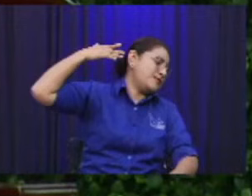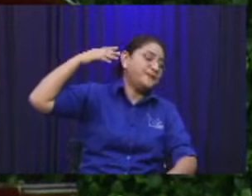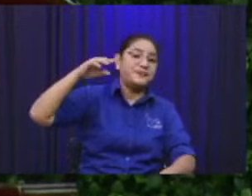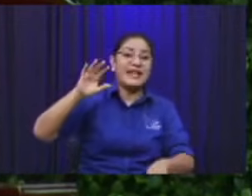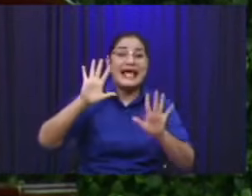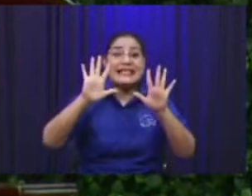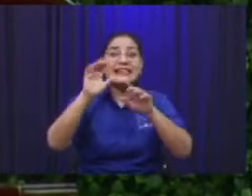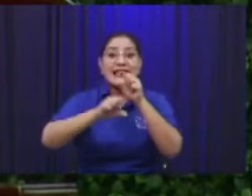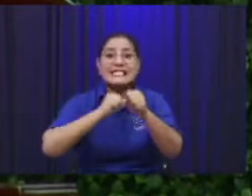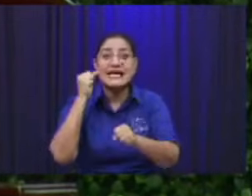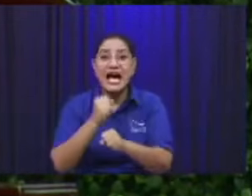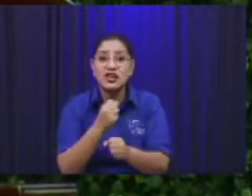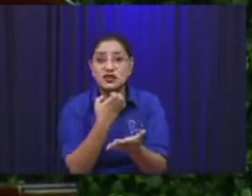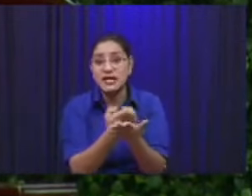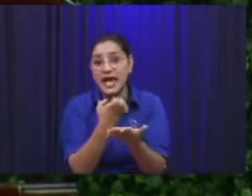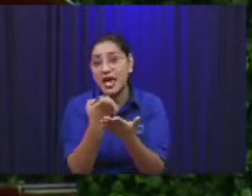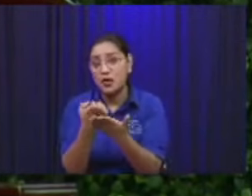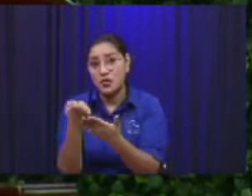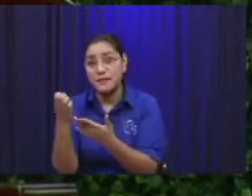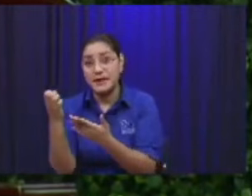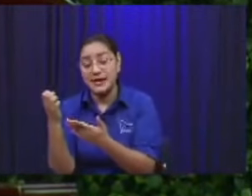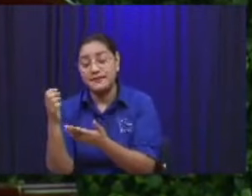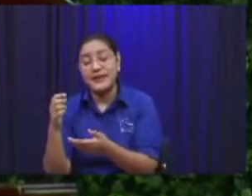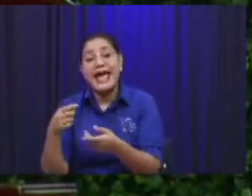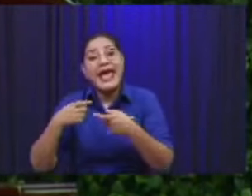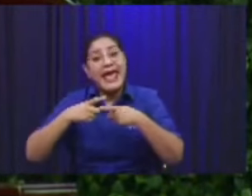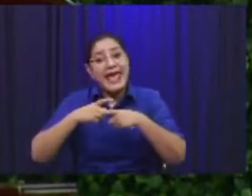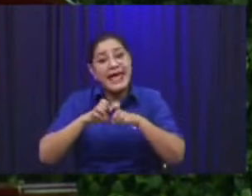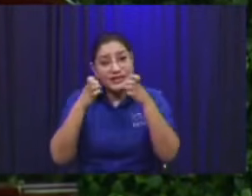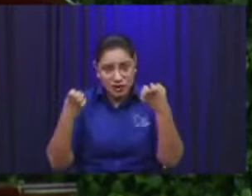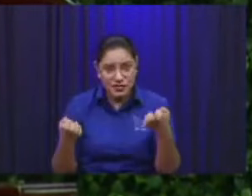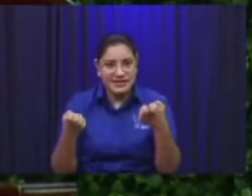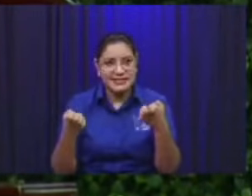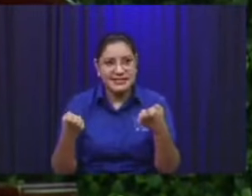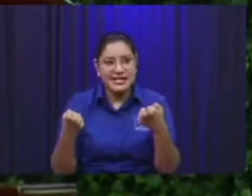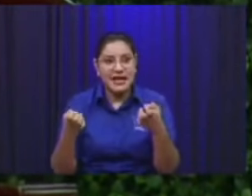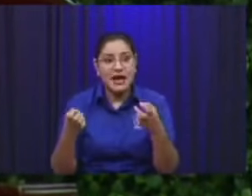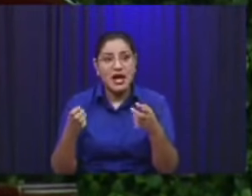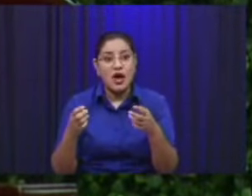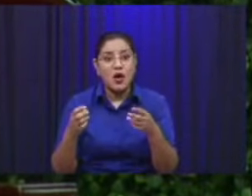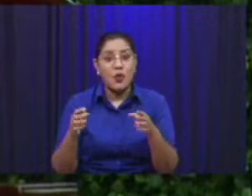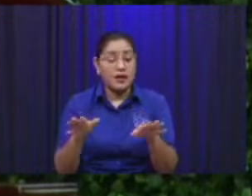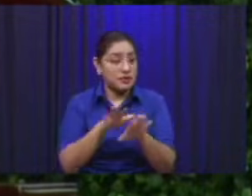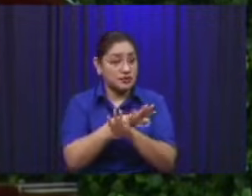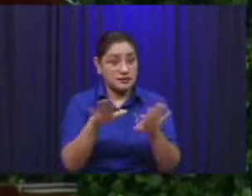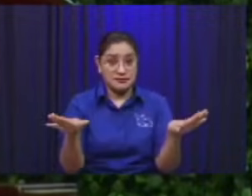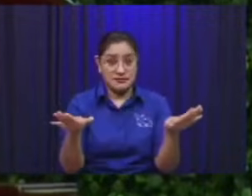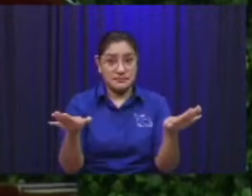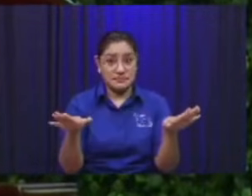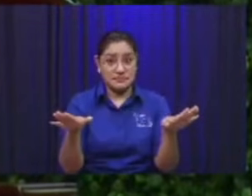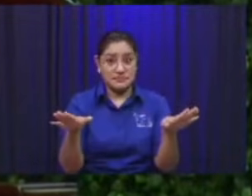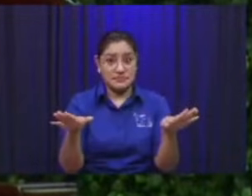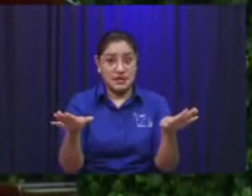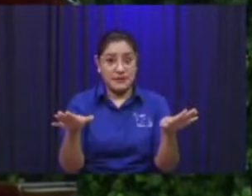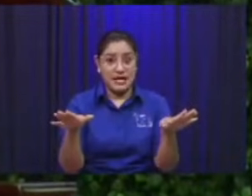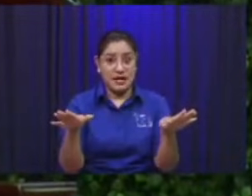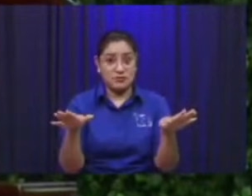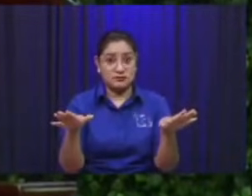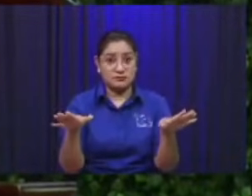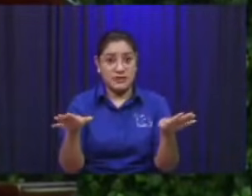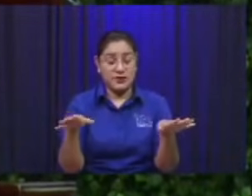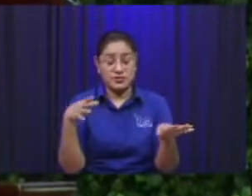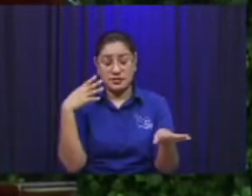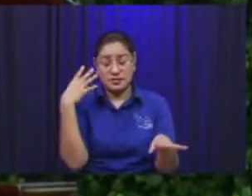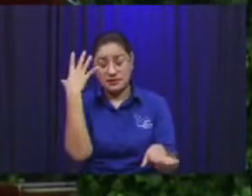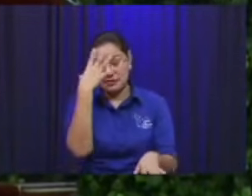países con ese meteoro bueno entonces y terminaron el espíritu me habló me